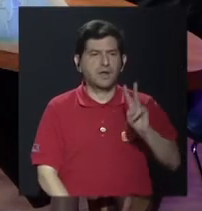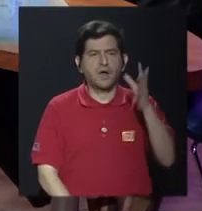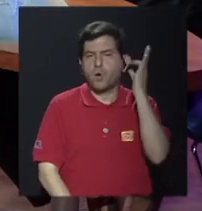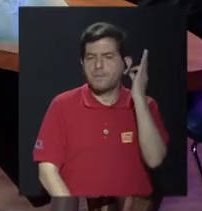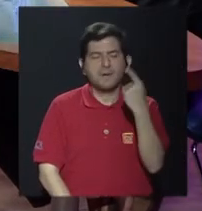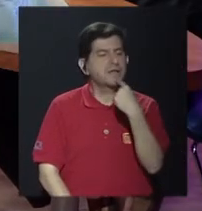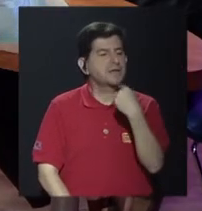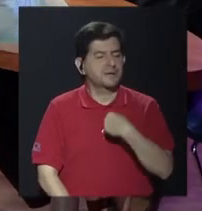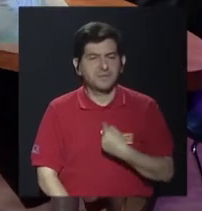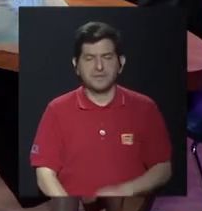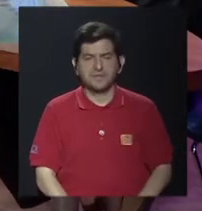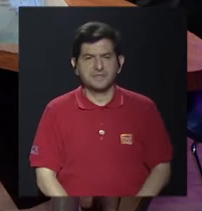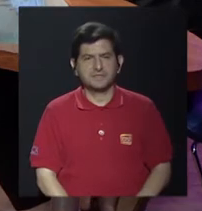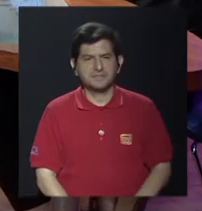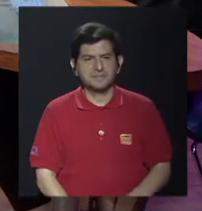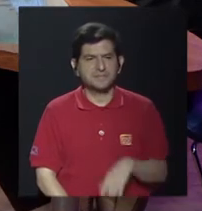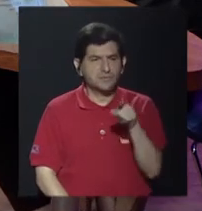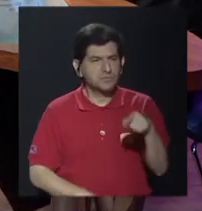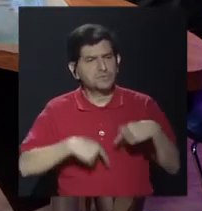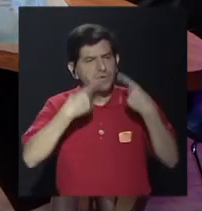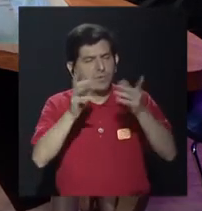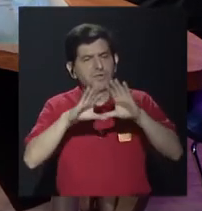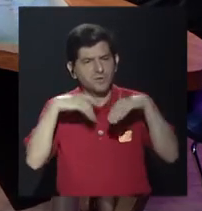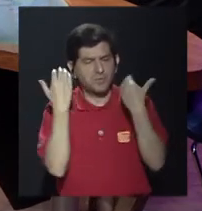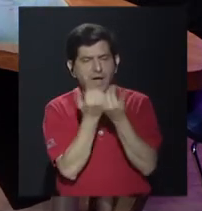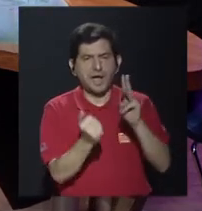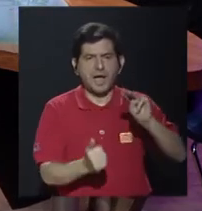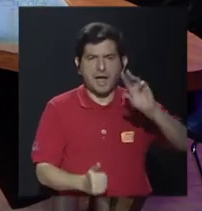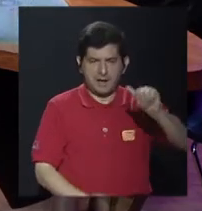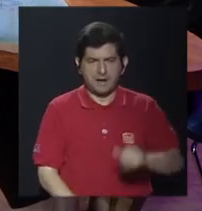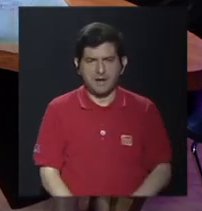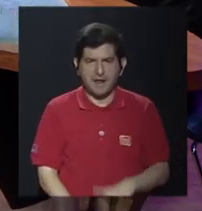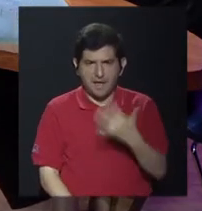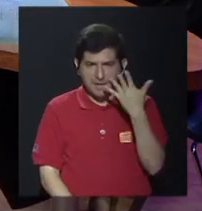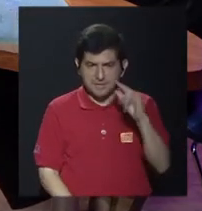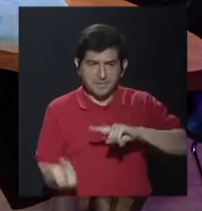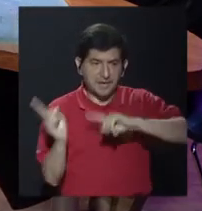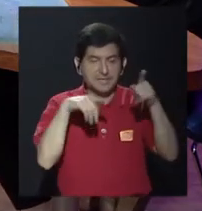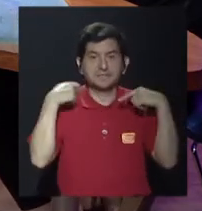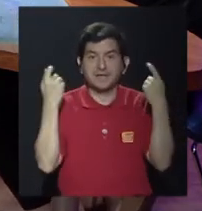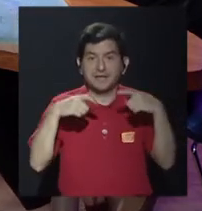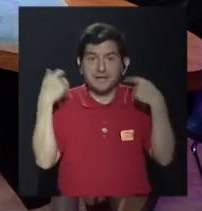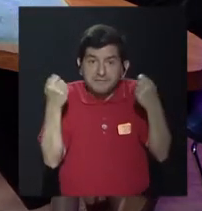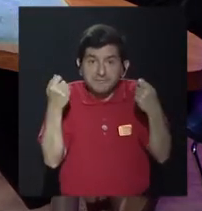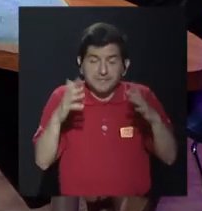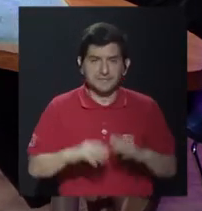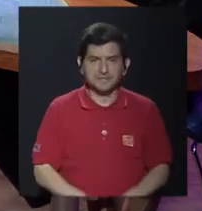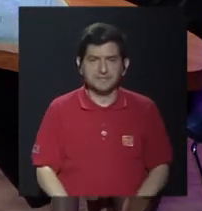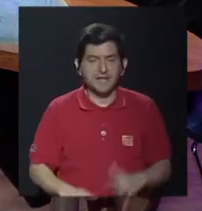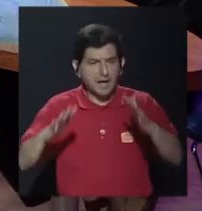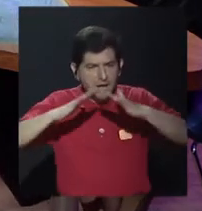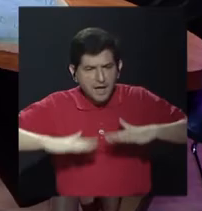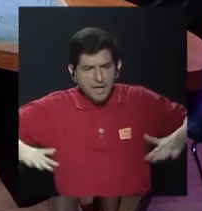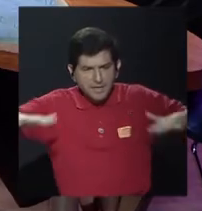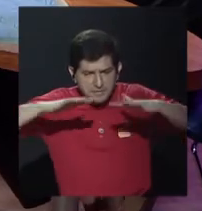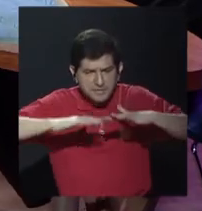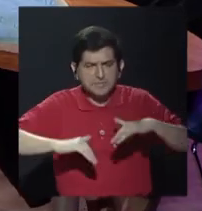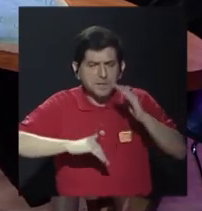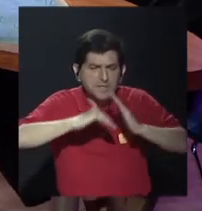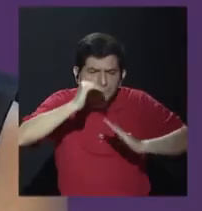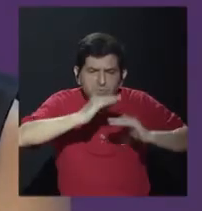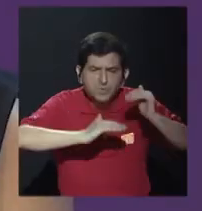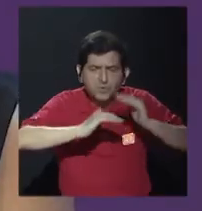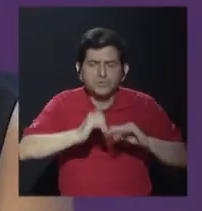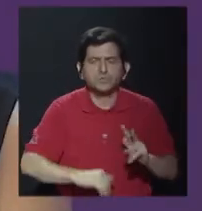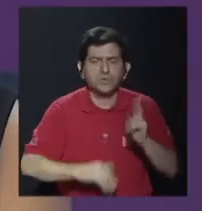decía, pucha, cada vez que vas a clases de maestría parece que vas a una fiesta. Y bueno, es que ese espacio, ese nido que se construyó allí